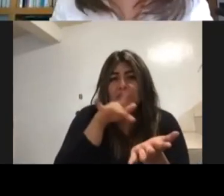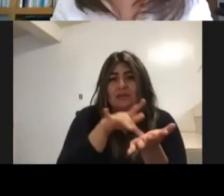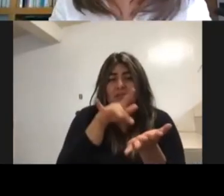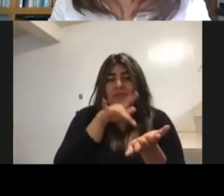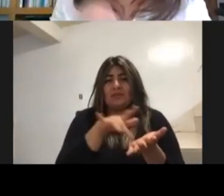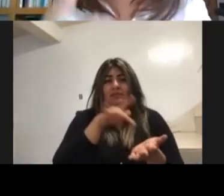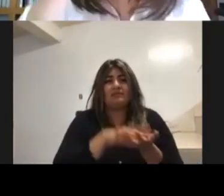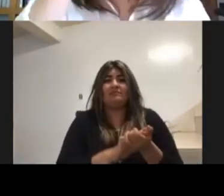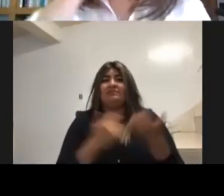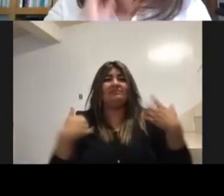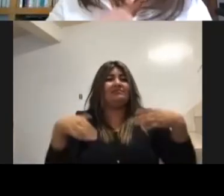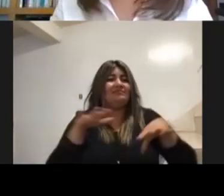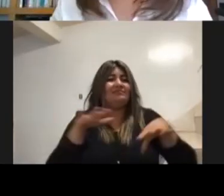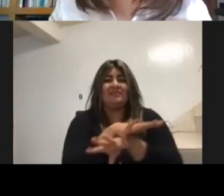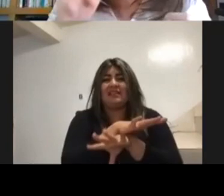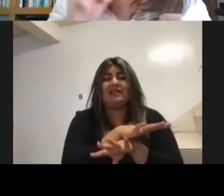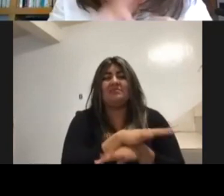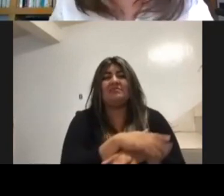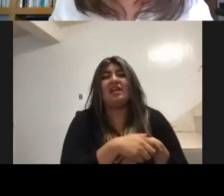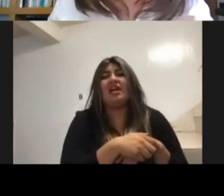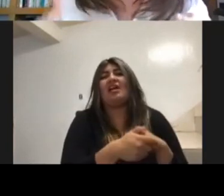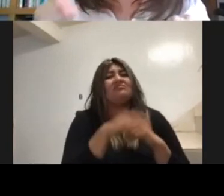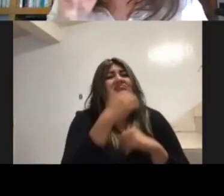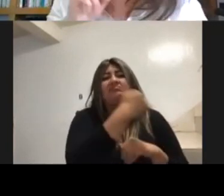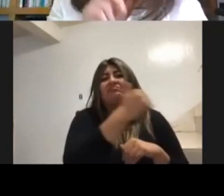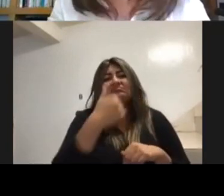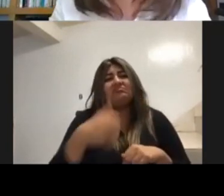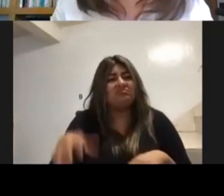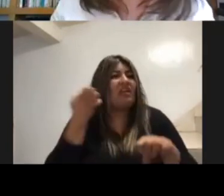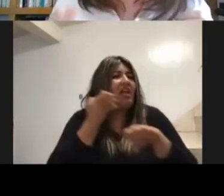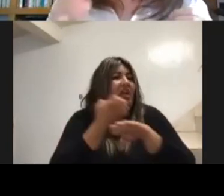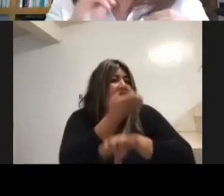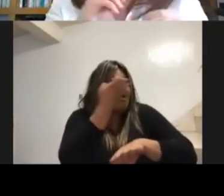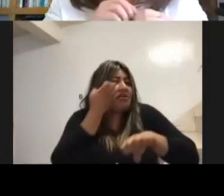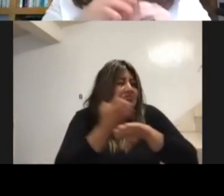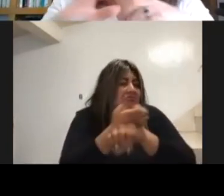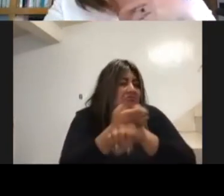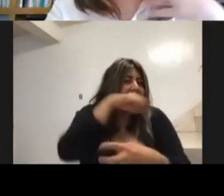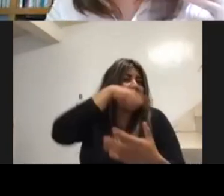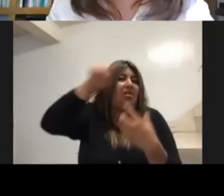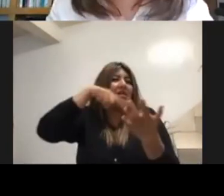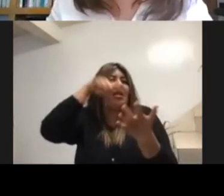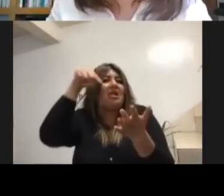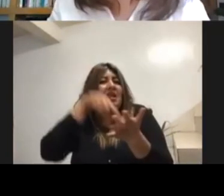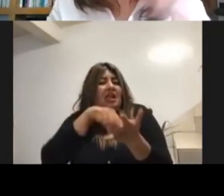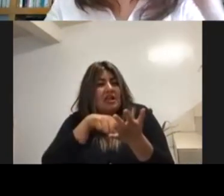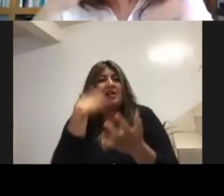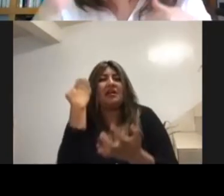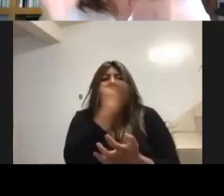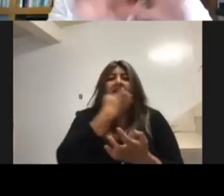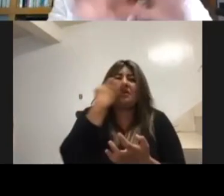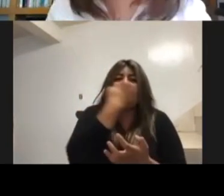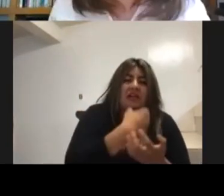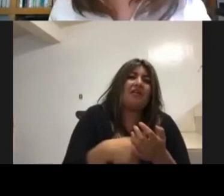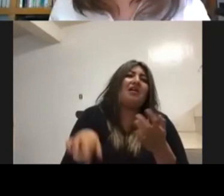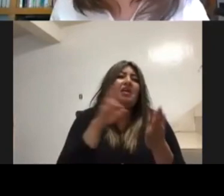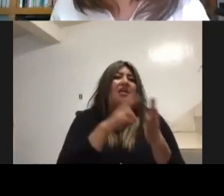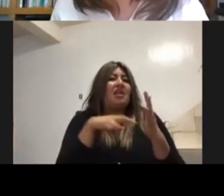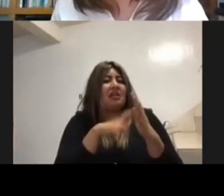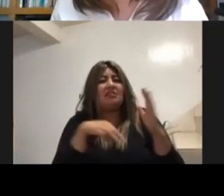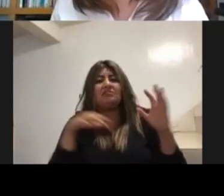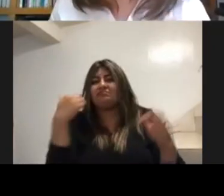cambia dependiendo el estado, la zona escolar, el turno, la región, en fin,